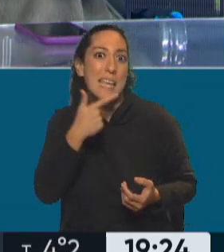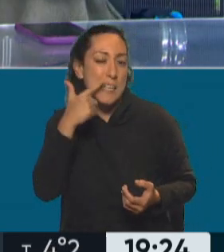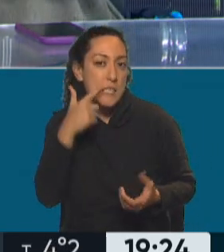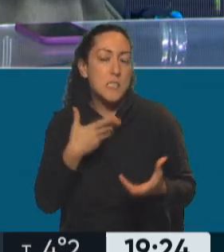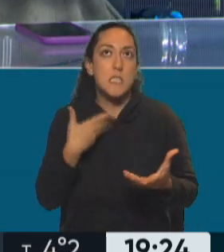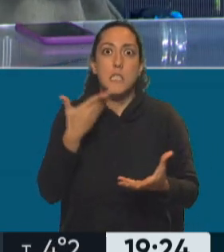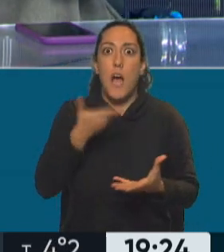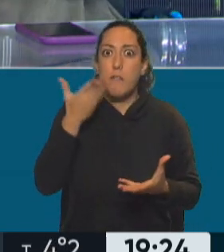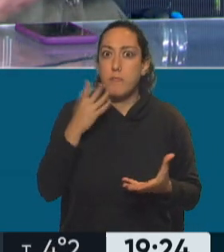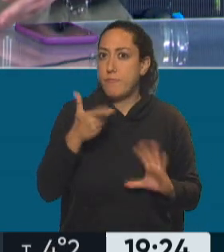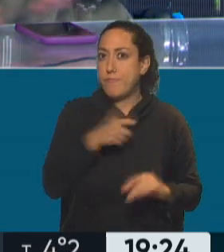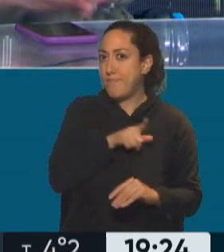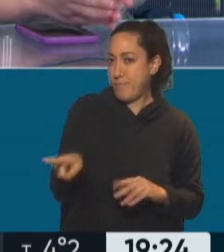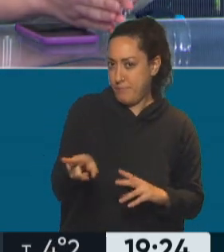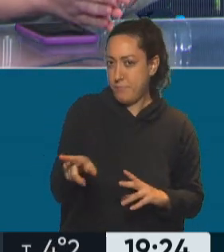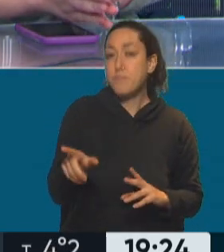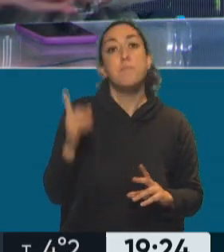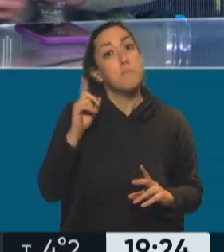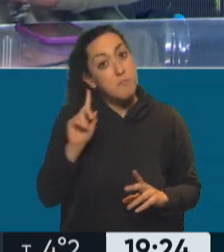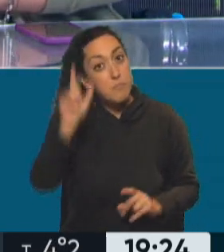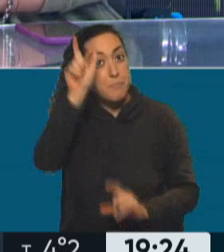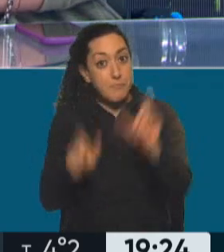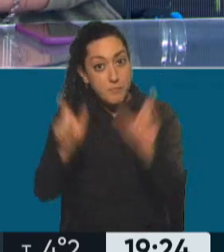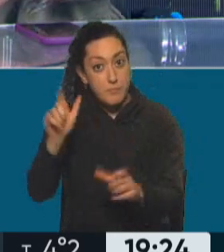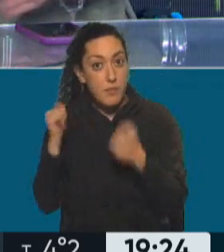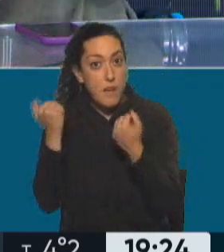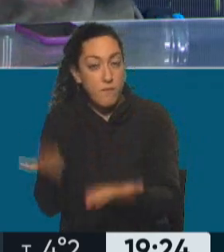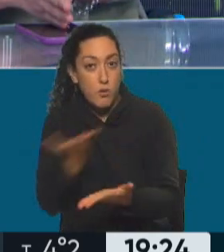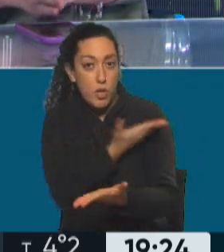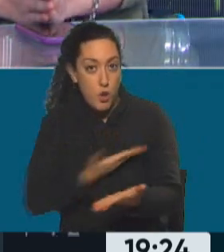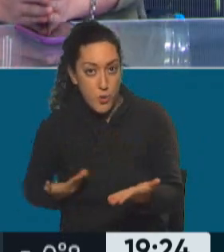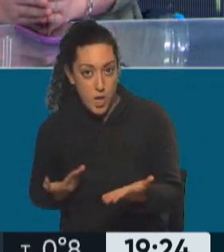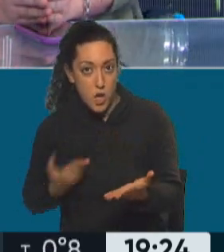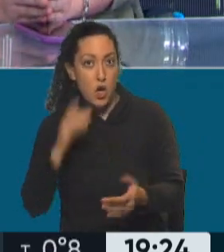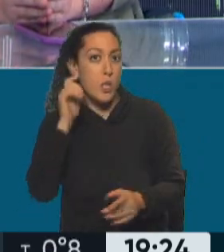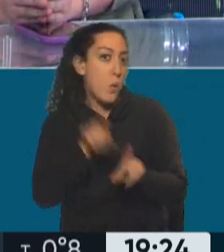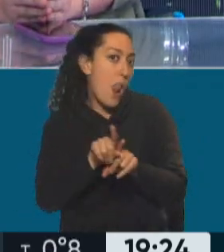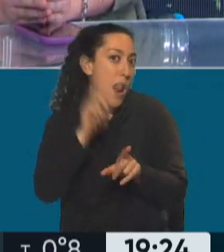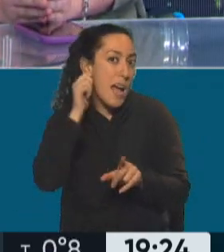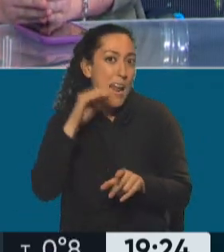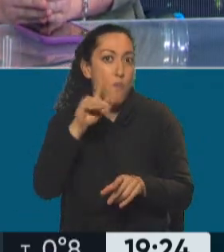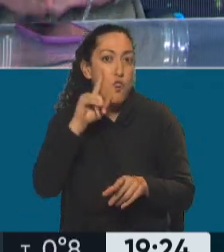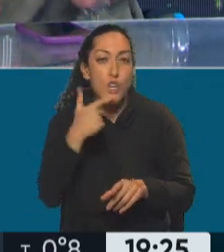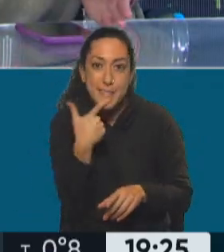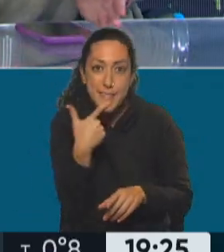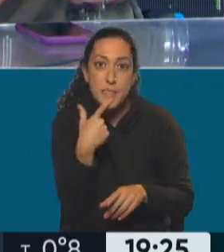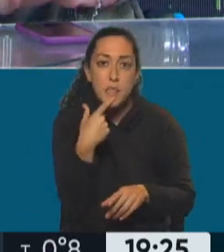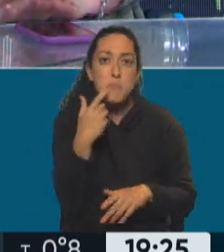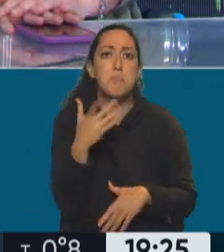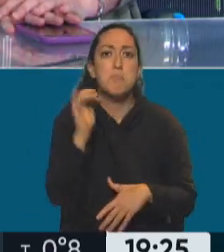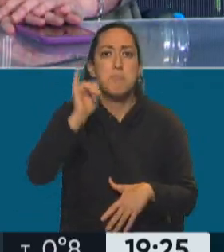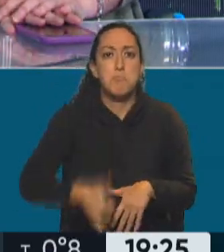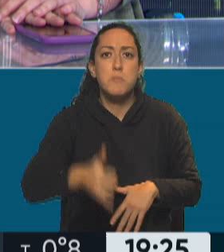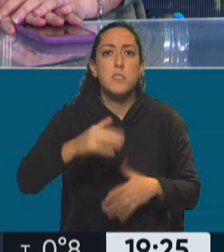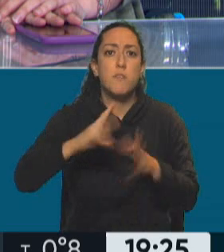repente también aparecen actores alineados con el gobierno, como puede ser Juan Grabois, que prometen participar, protagonizar